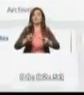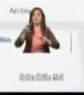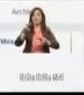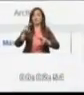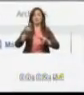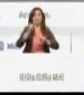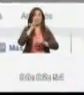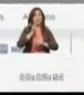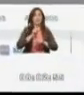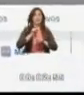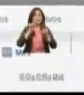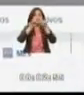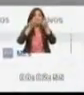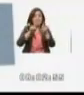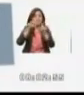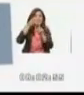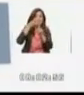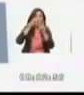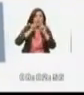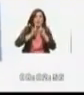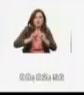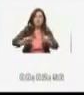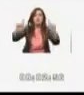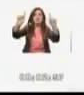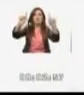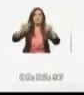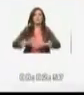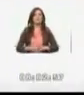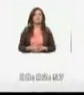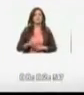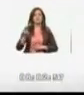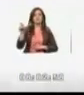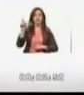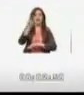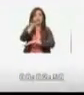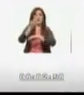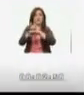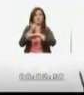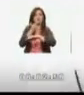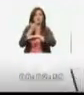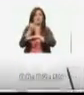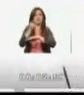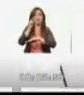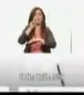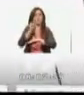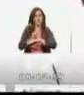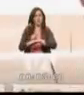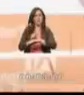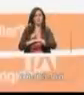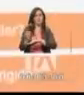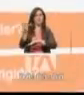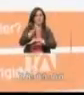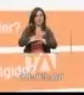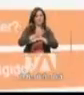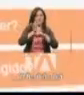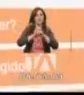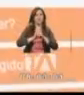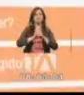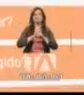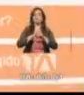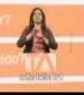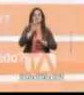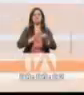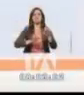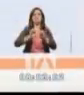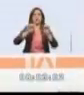las pruebas se filtraron en Internet, pero según el principal de este organismo, efectivamente las pruebas que ya se tomaron se liberaron para